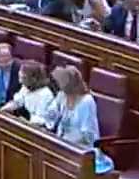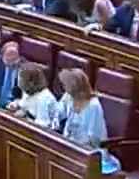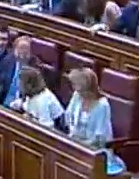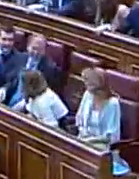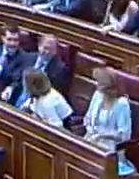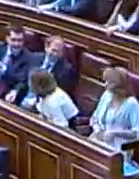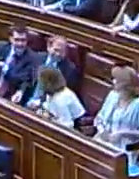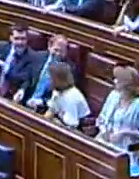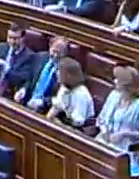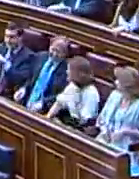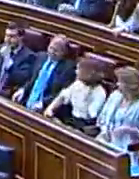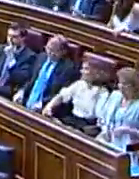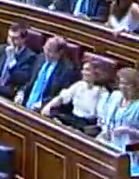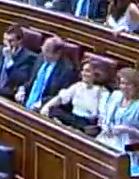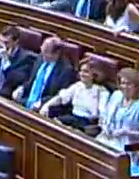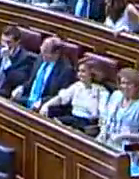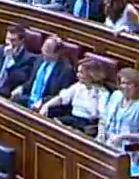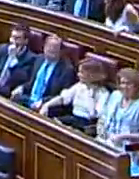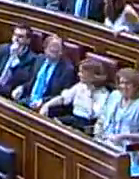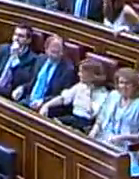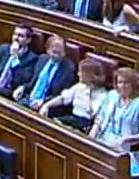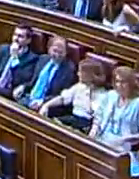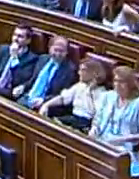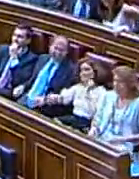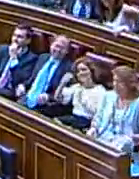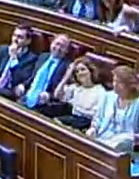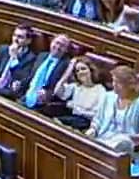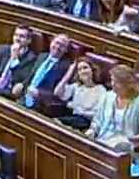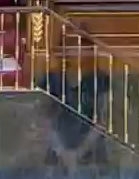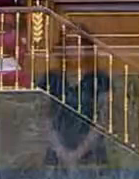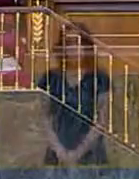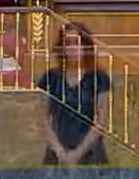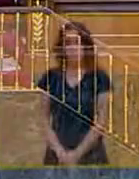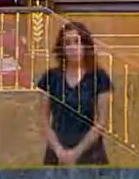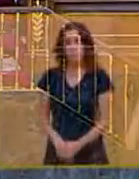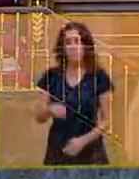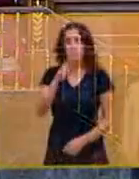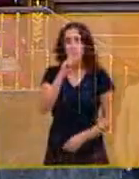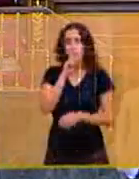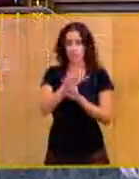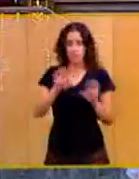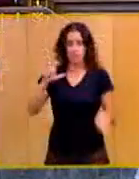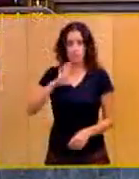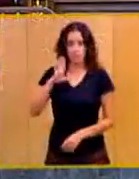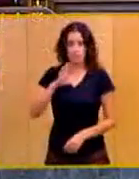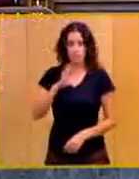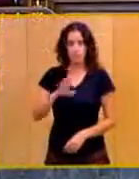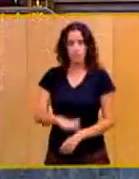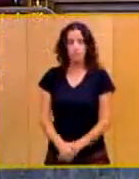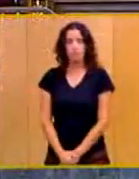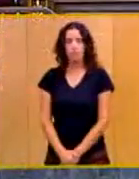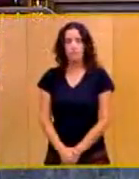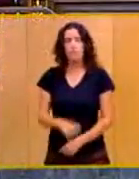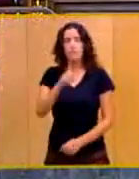Silencio, por favor. favor, guarden